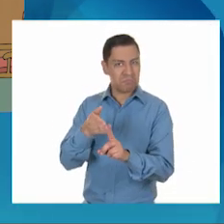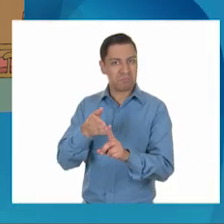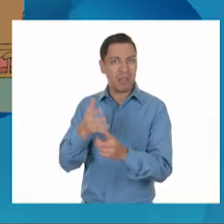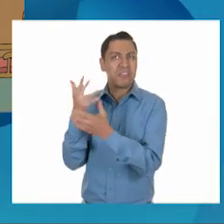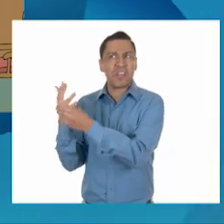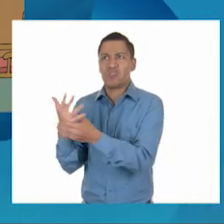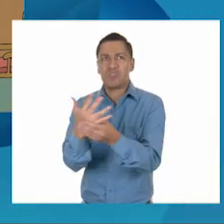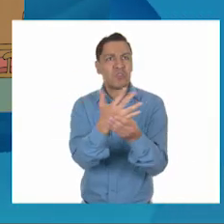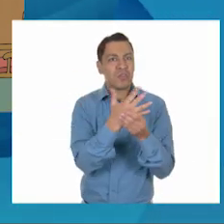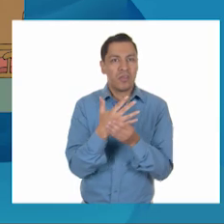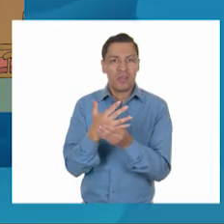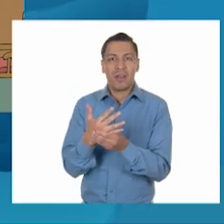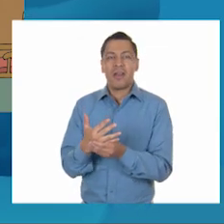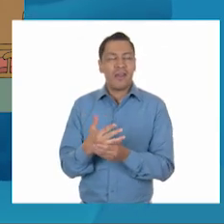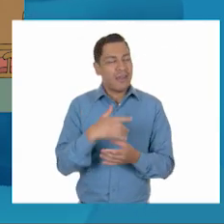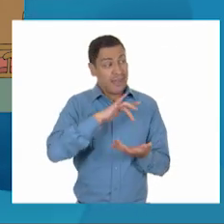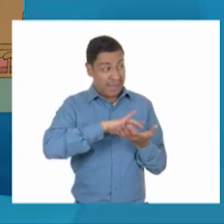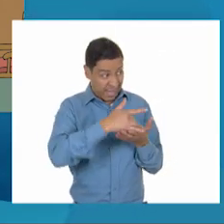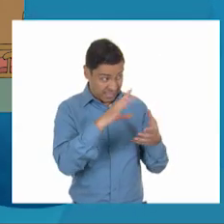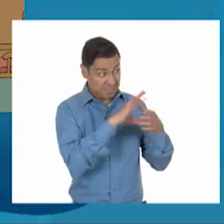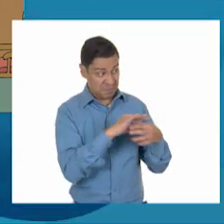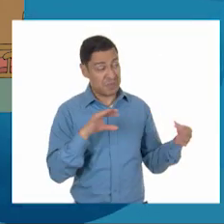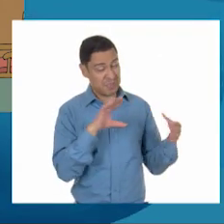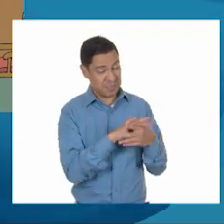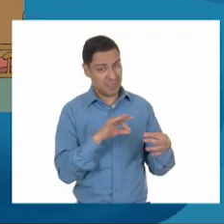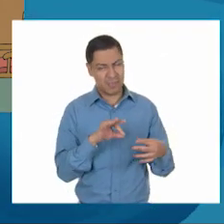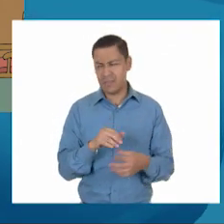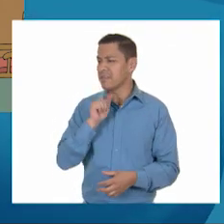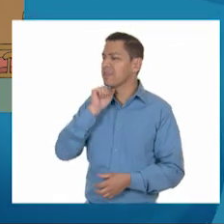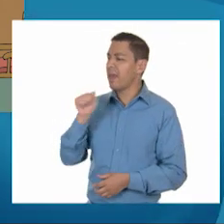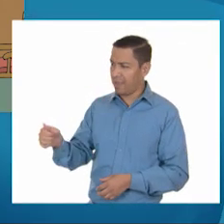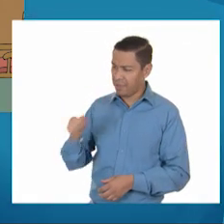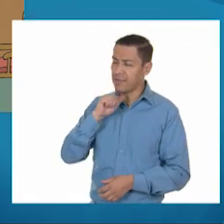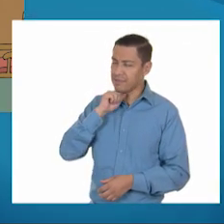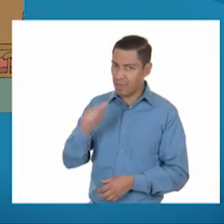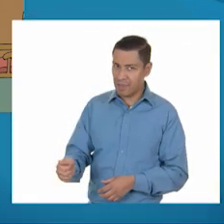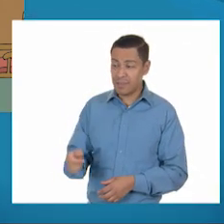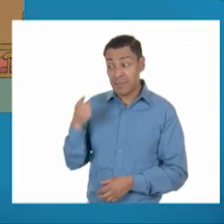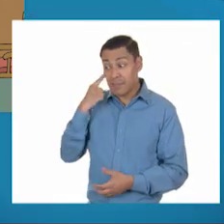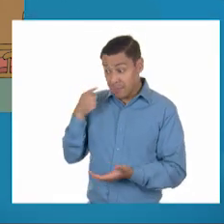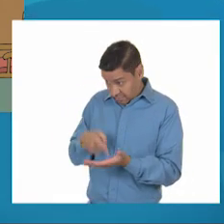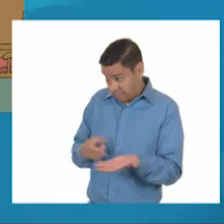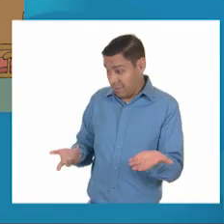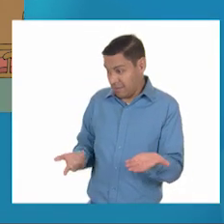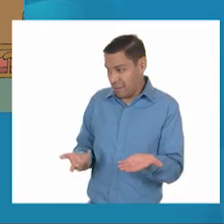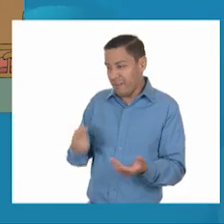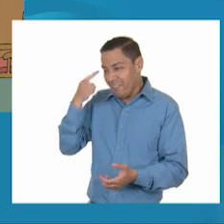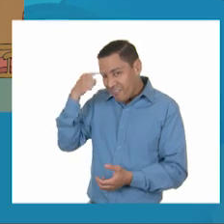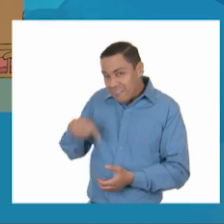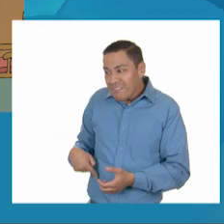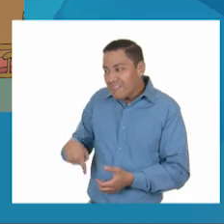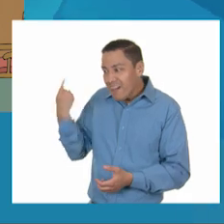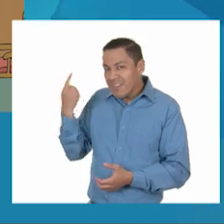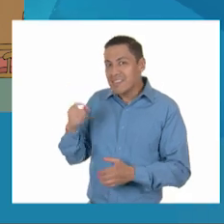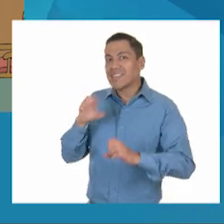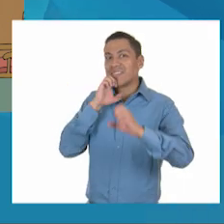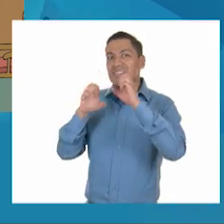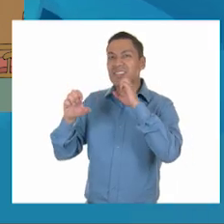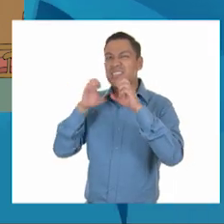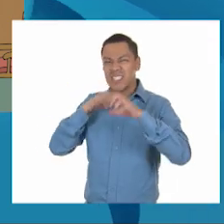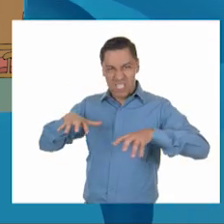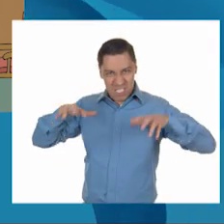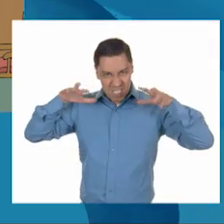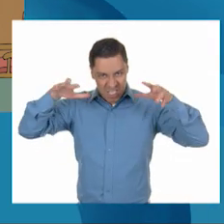Y muchas gracias por explicármelo, ¿eh? No, por nada, Cupertino. ¿Ya viste? Estaba más fácil que entrevistar al